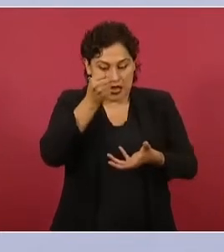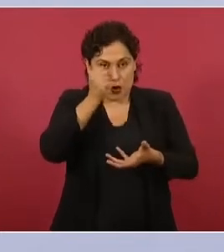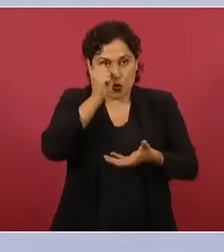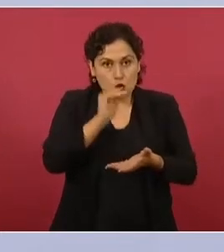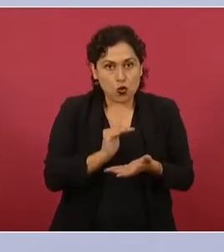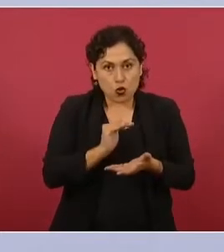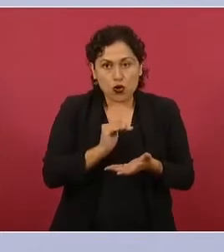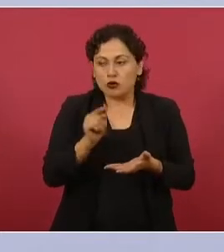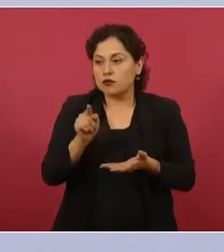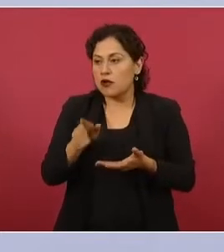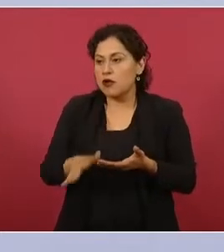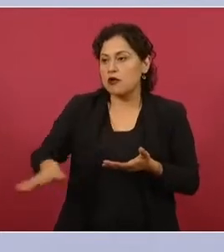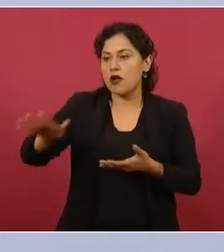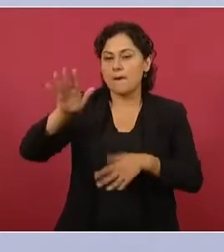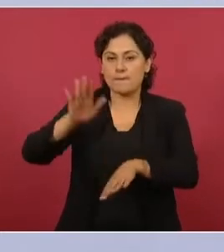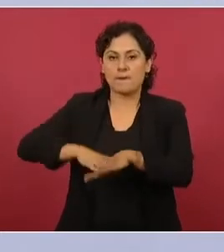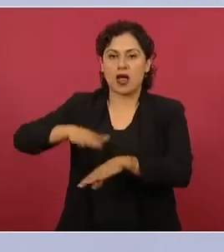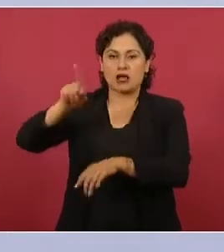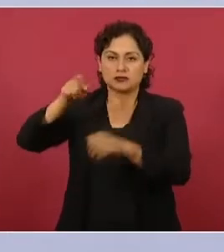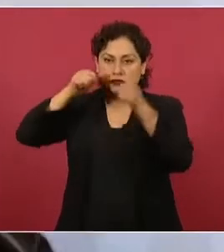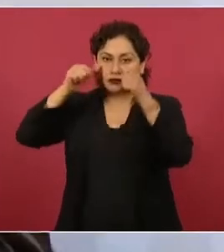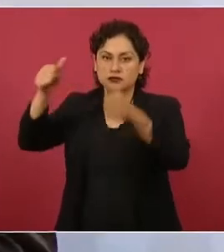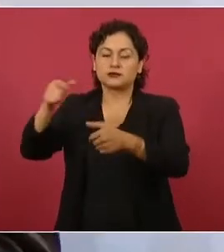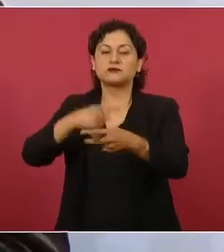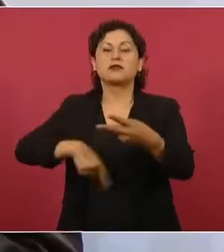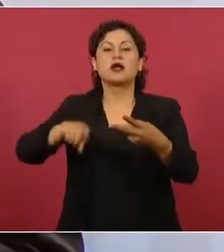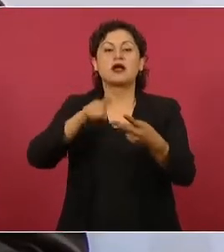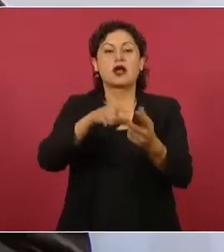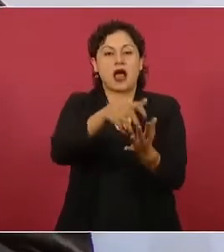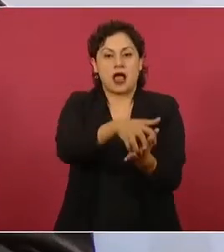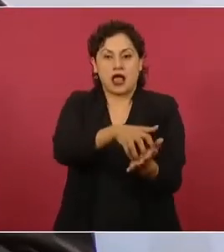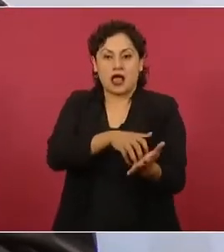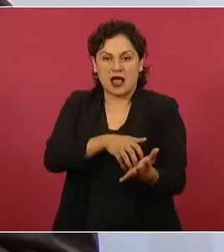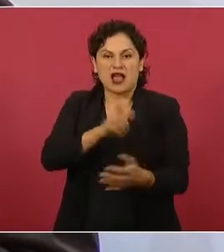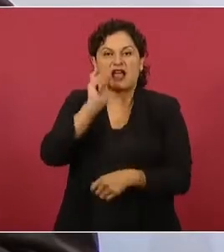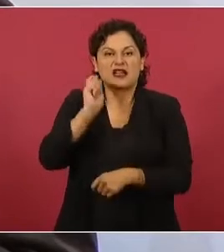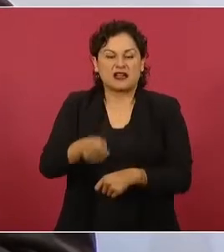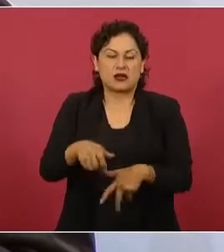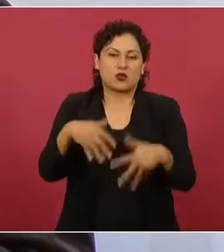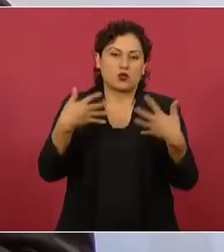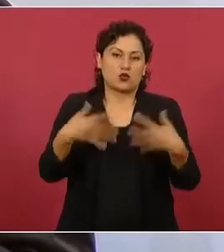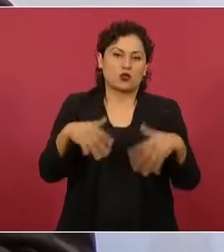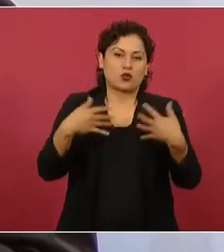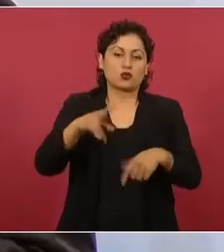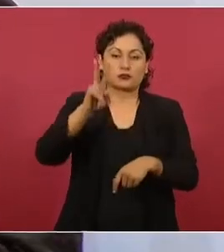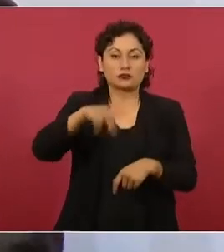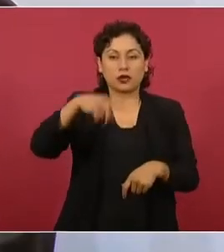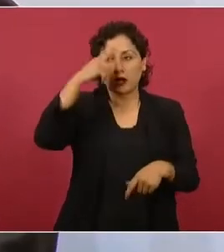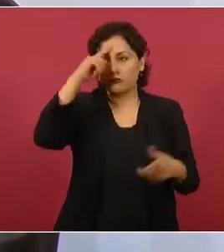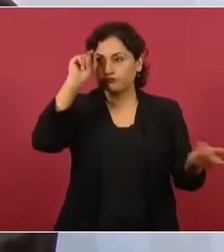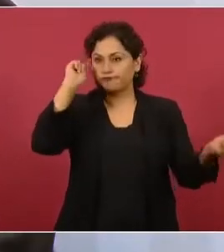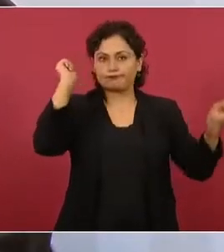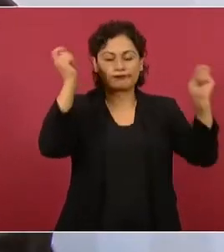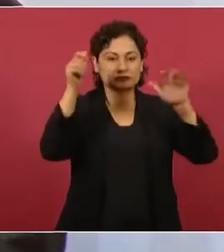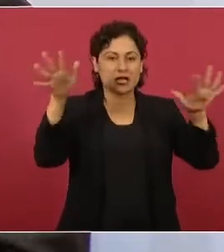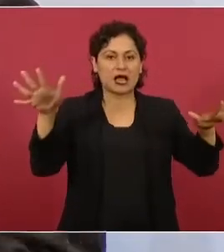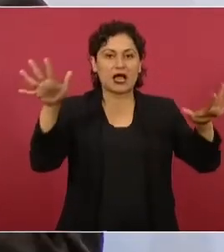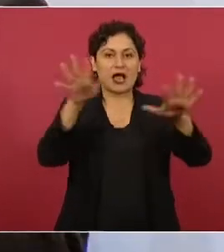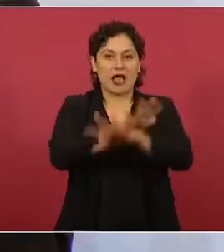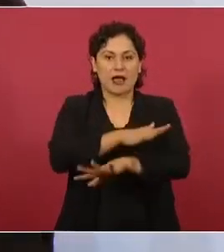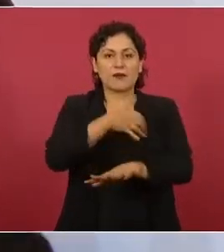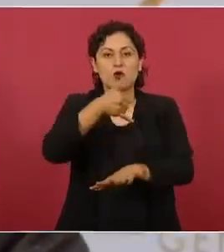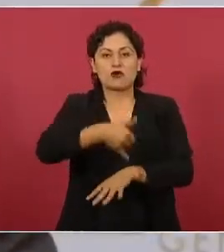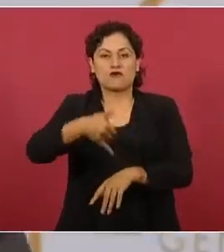resistencias internas y externas. Aplicar medidas de austeridad implicó cambiar radicalmente la lógica de operación del Infonavit.